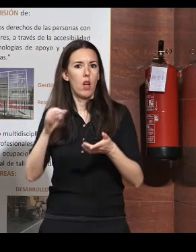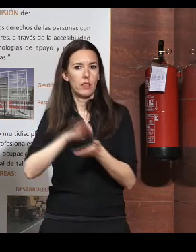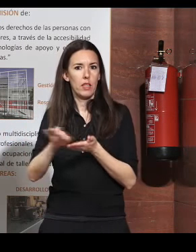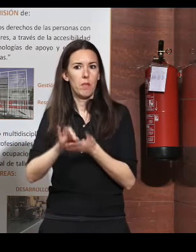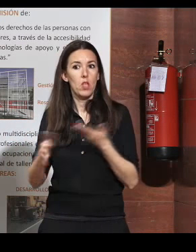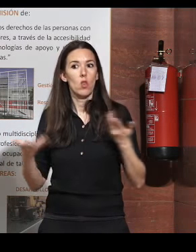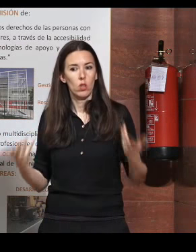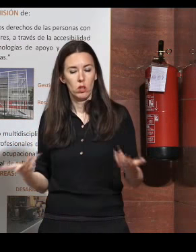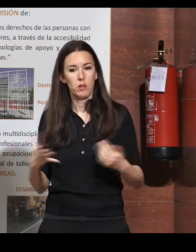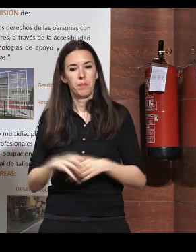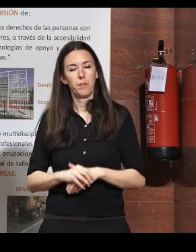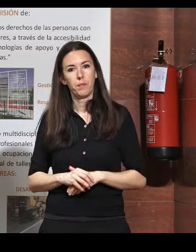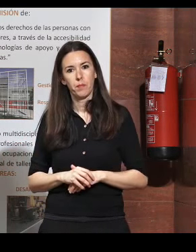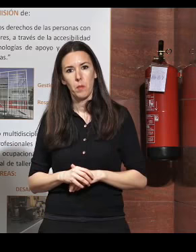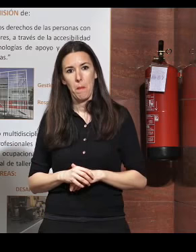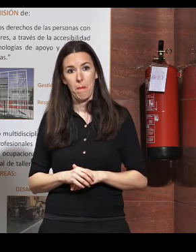y